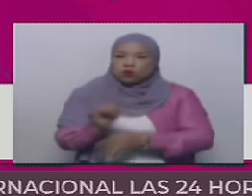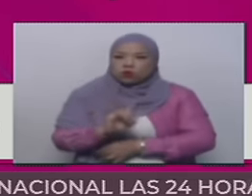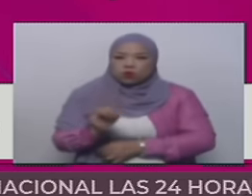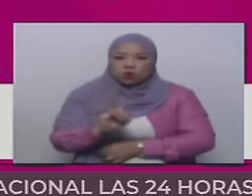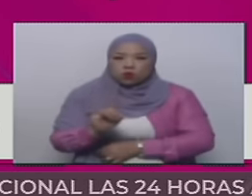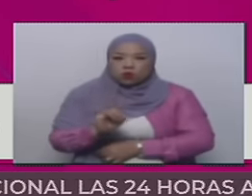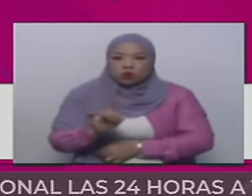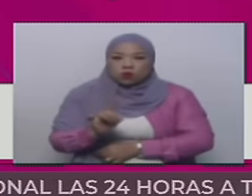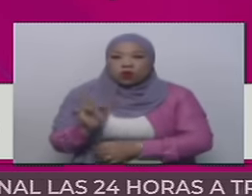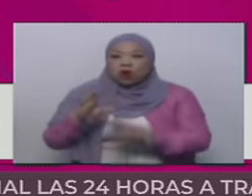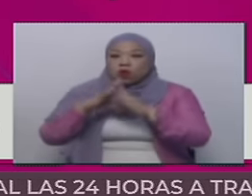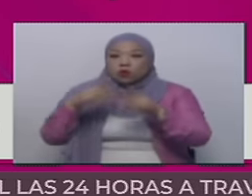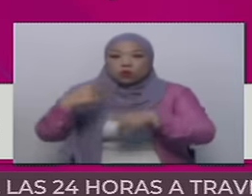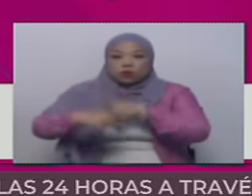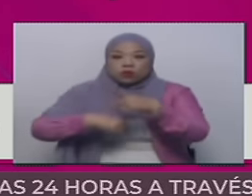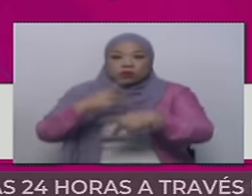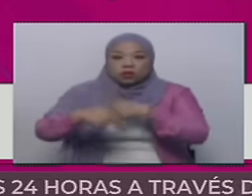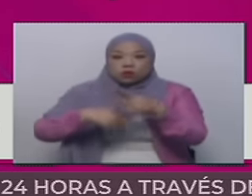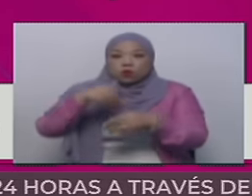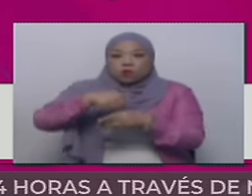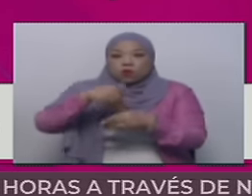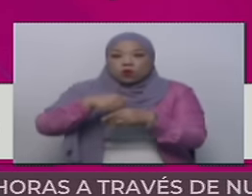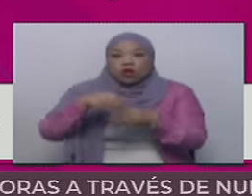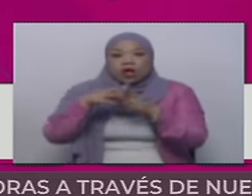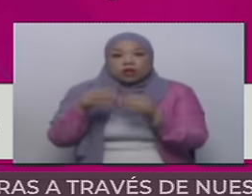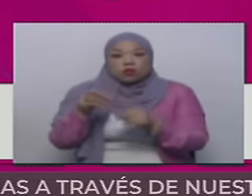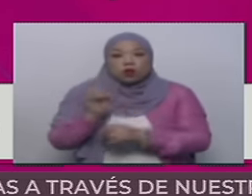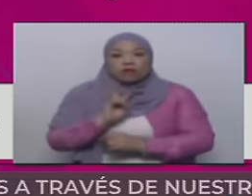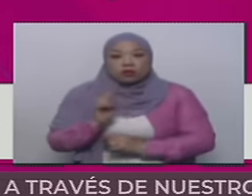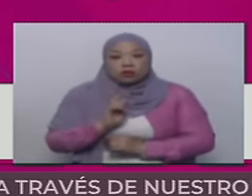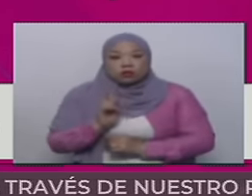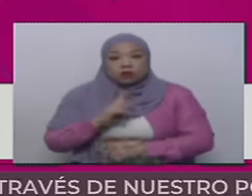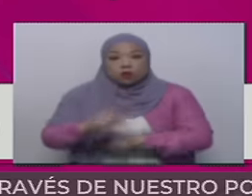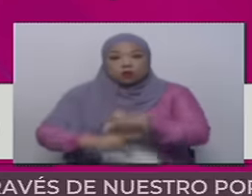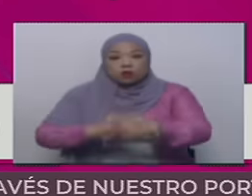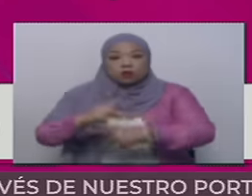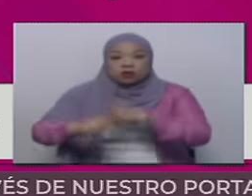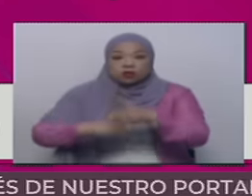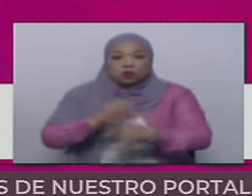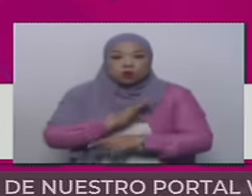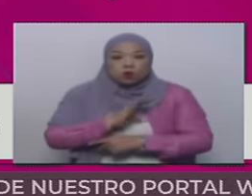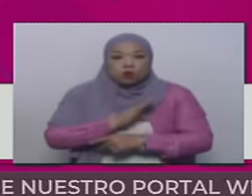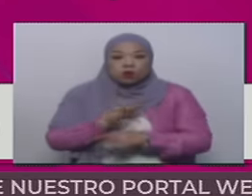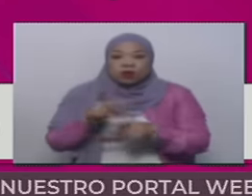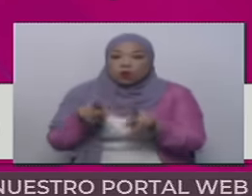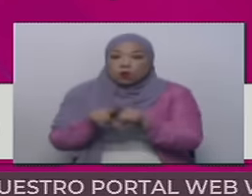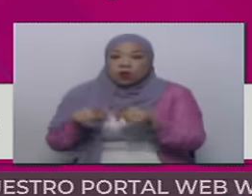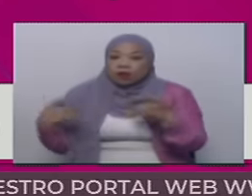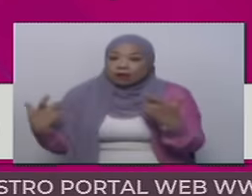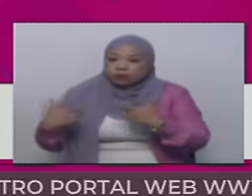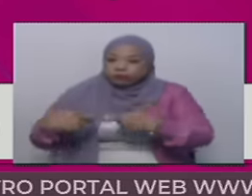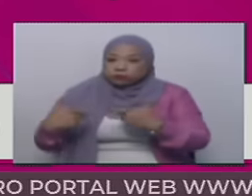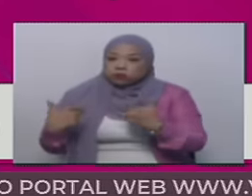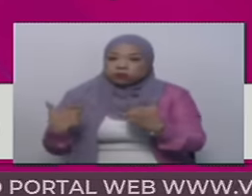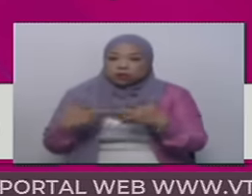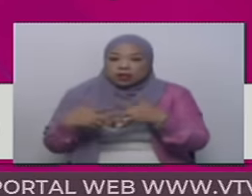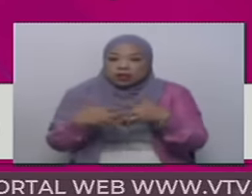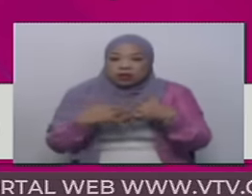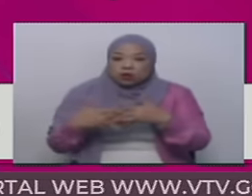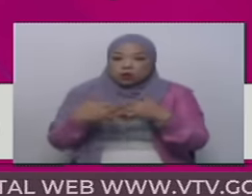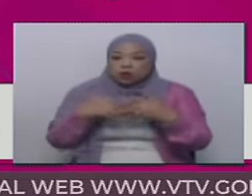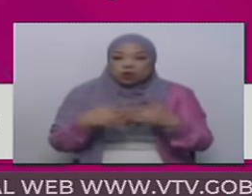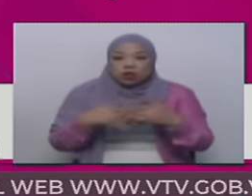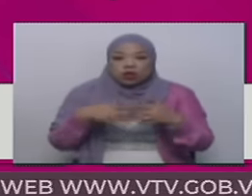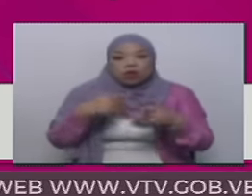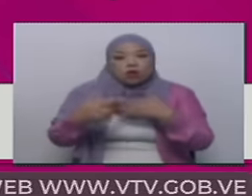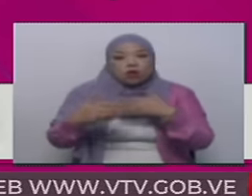Ellos sí se meten en todos los procesos electorales de todos los países, y procesos que no son electorales, como la guerra. Estados Unidos quiere meter sus narices